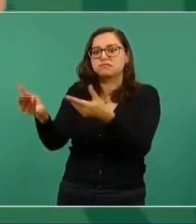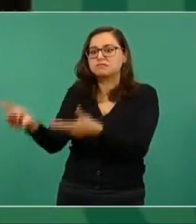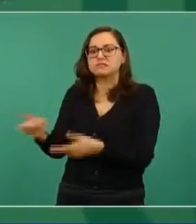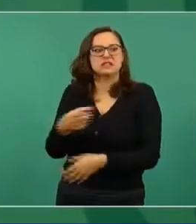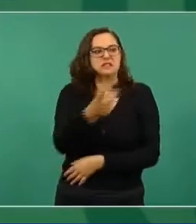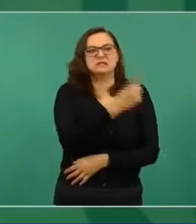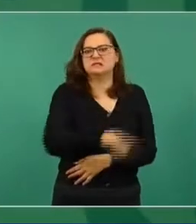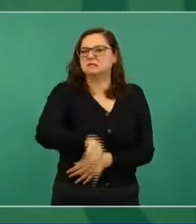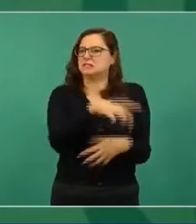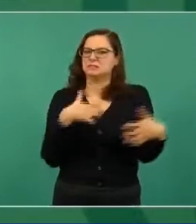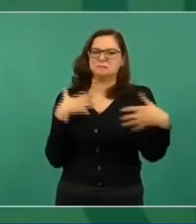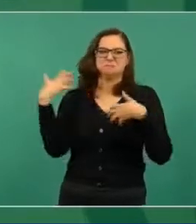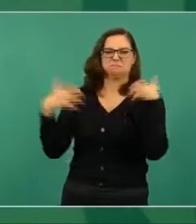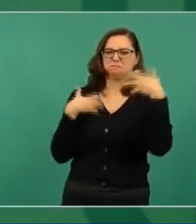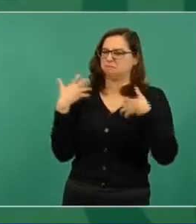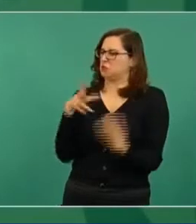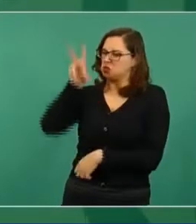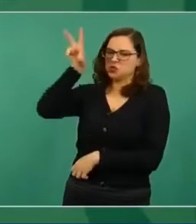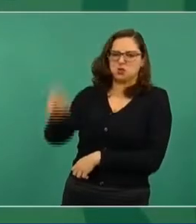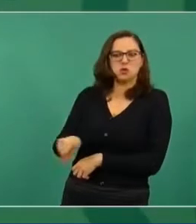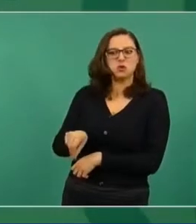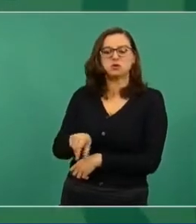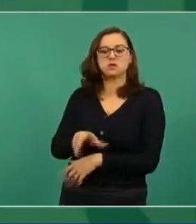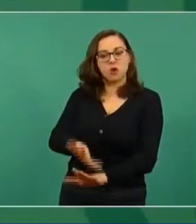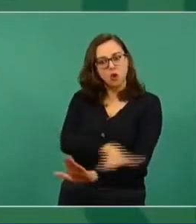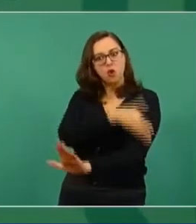surgió para oponerse al ejido.